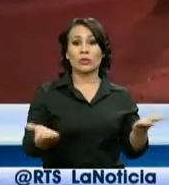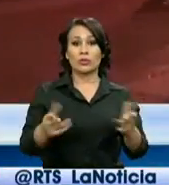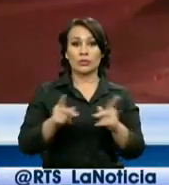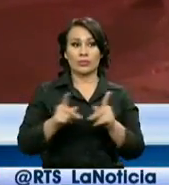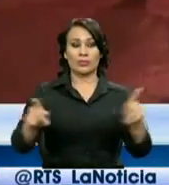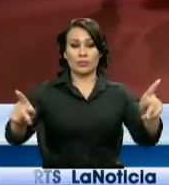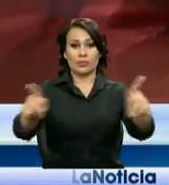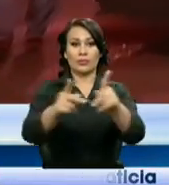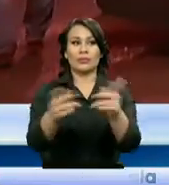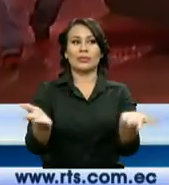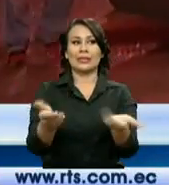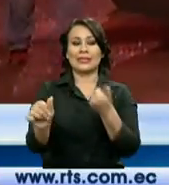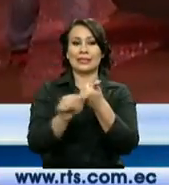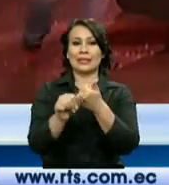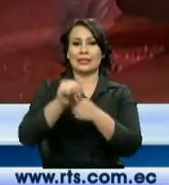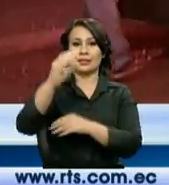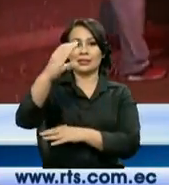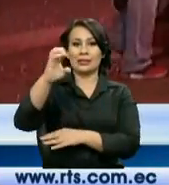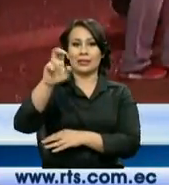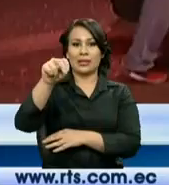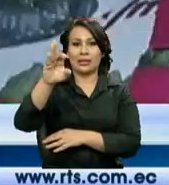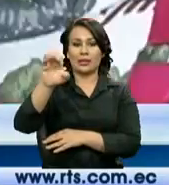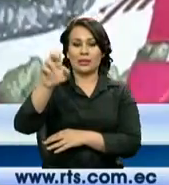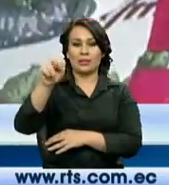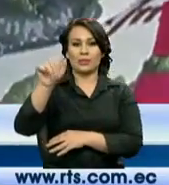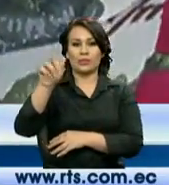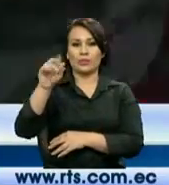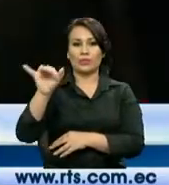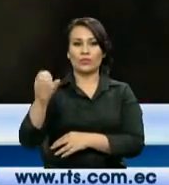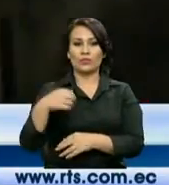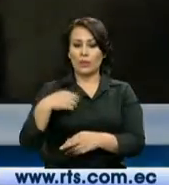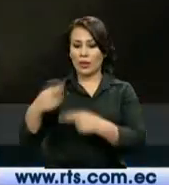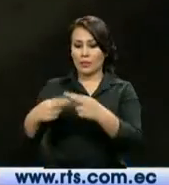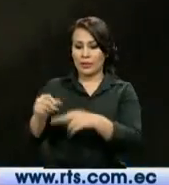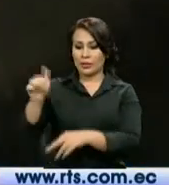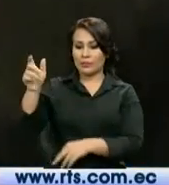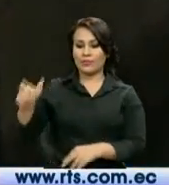lo que es el Centenario, empezaban a distribuir a otros expendedores.